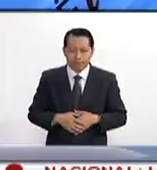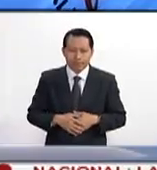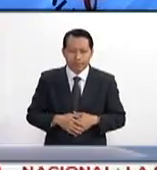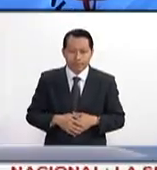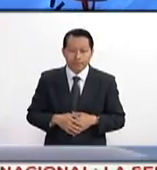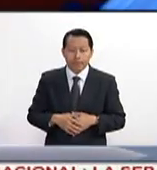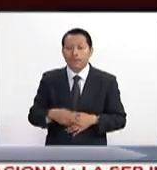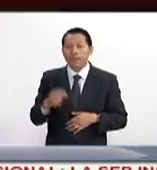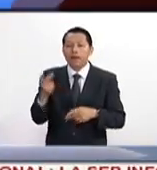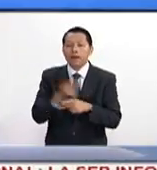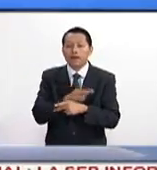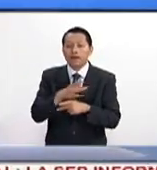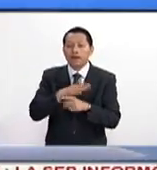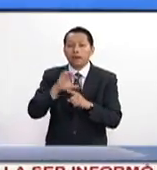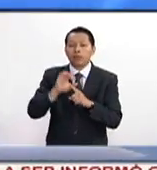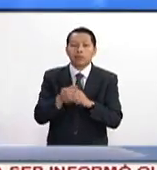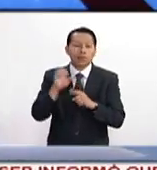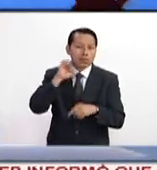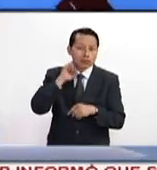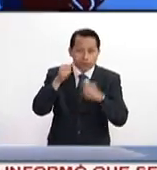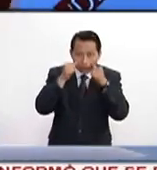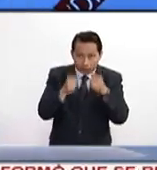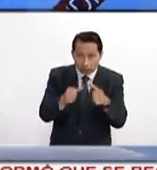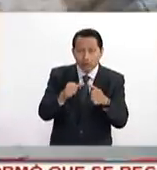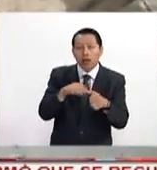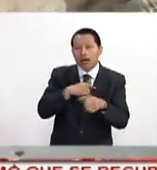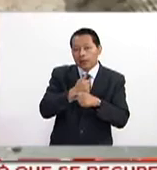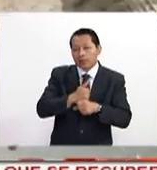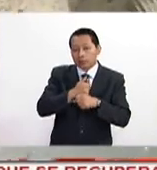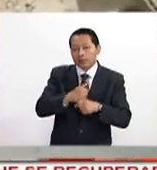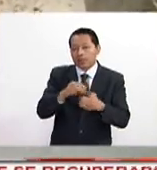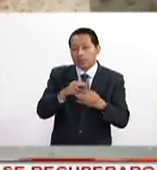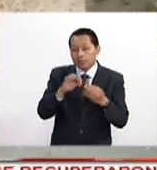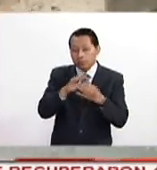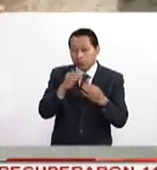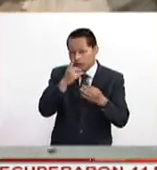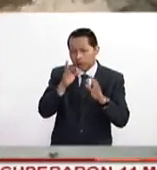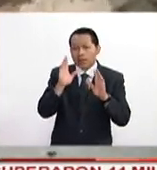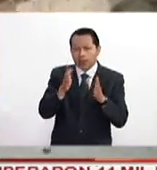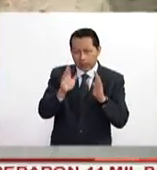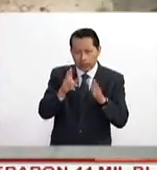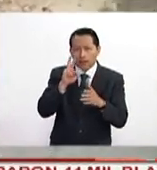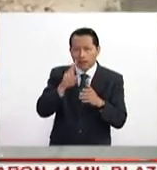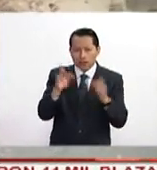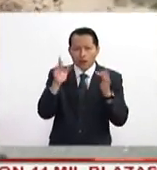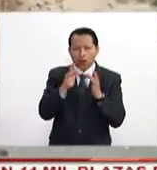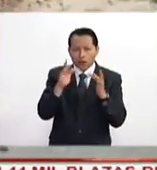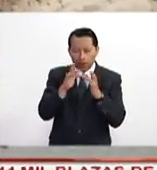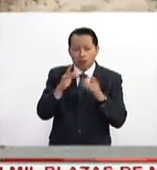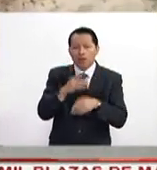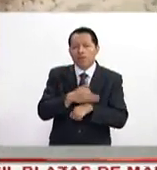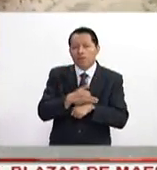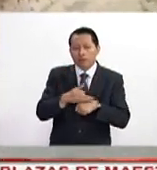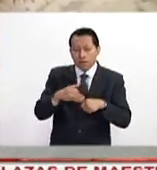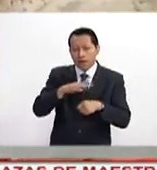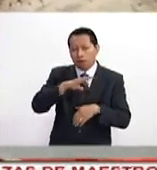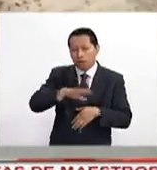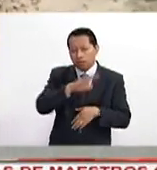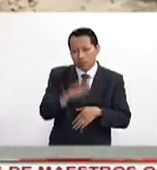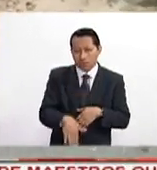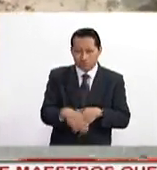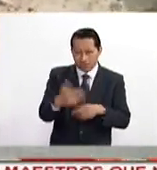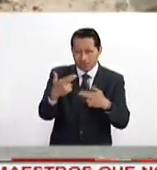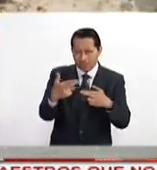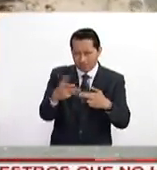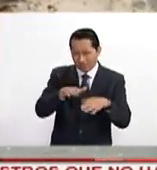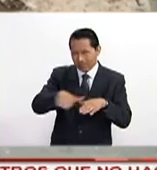Y más sobre este caso, la Comisión Ejecutiva de Atención a Víctimas informó que ya están tomando medidas para contactar a los familiares de los fallecidos en el socavón